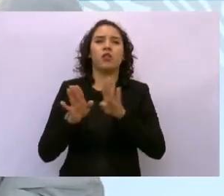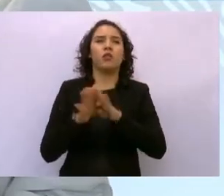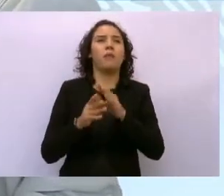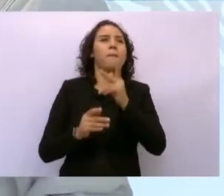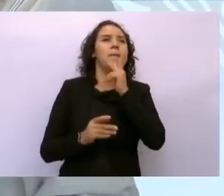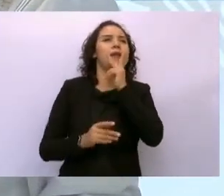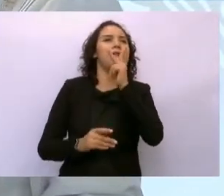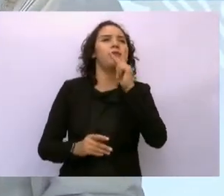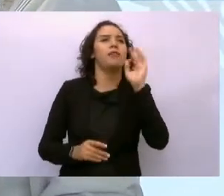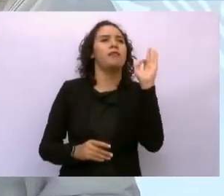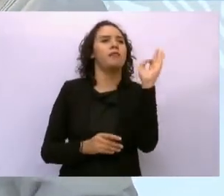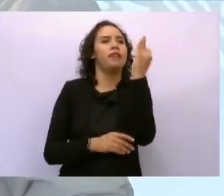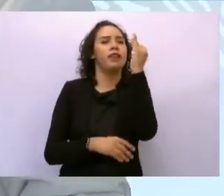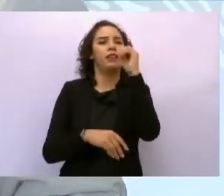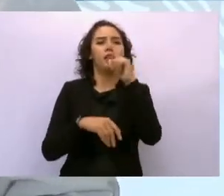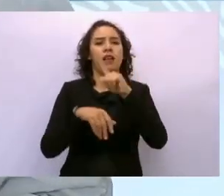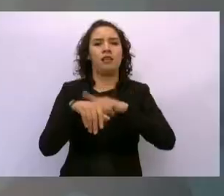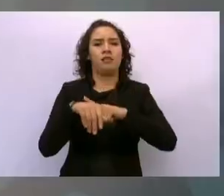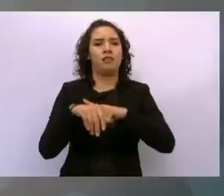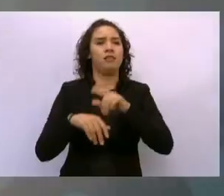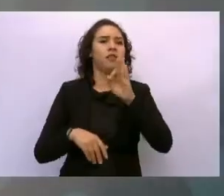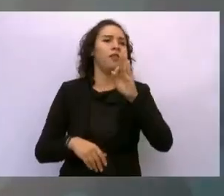federalización.